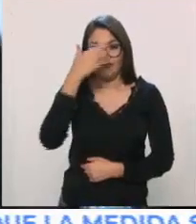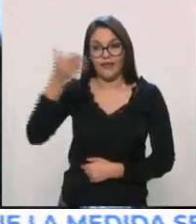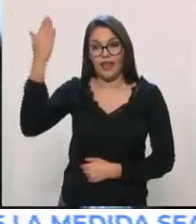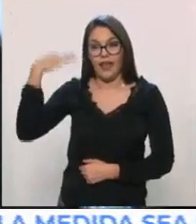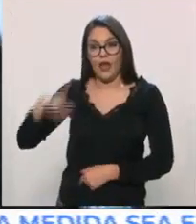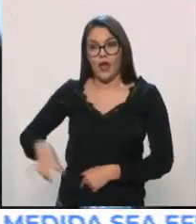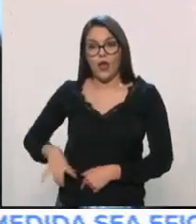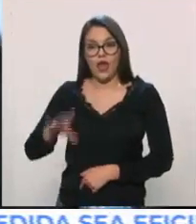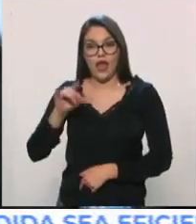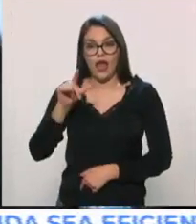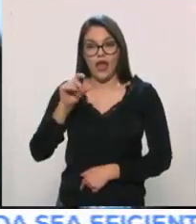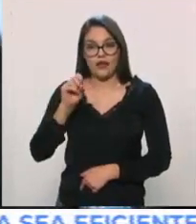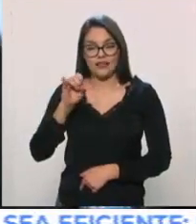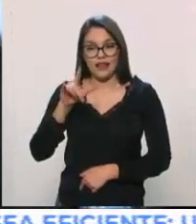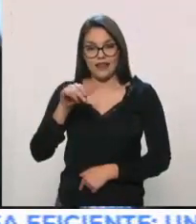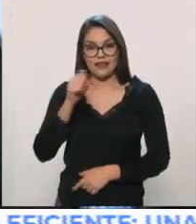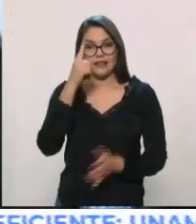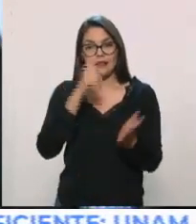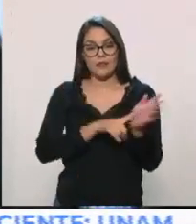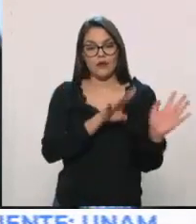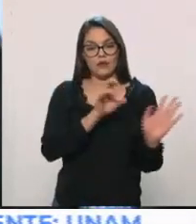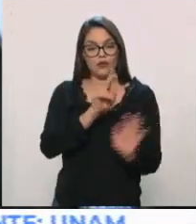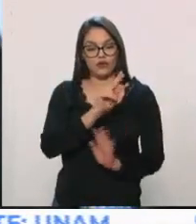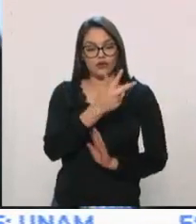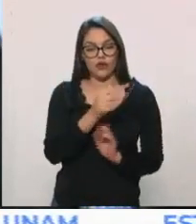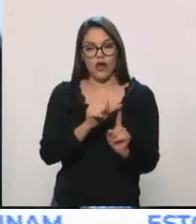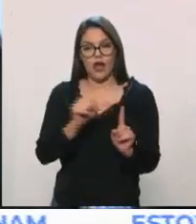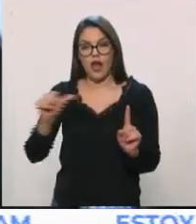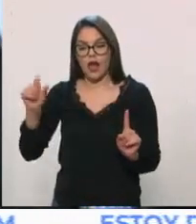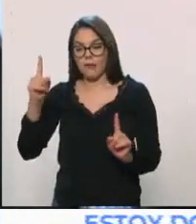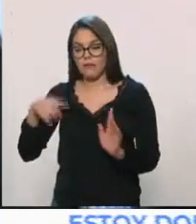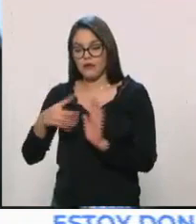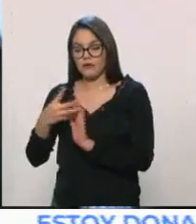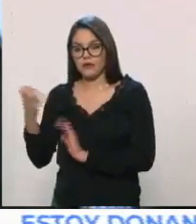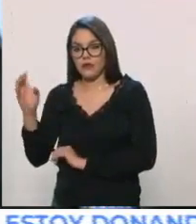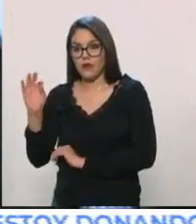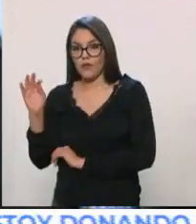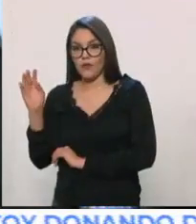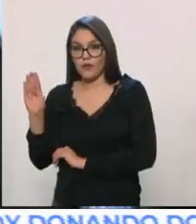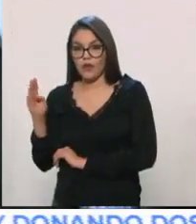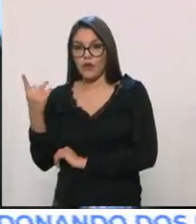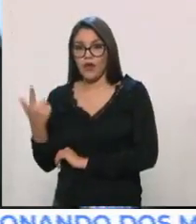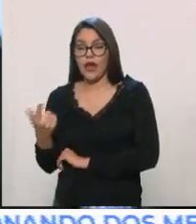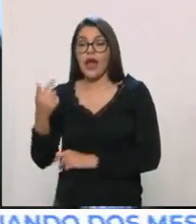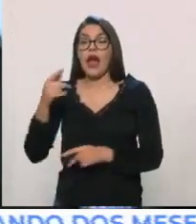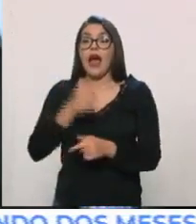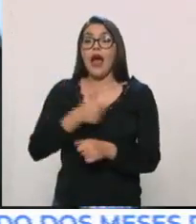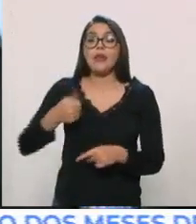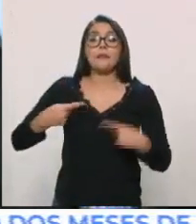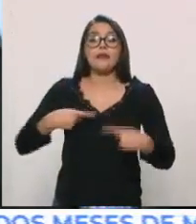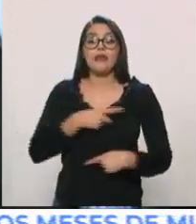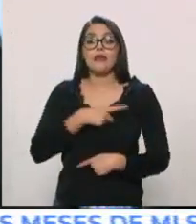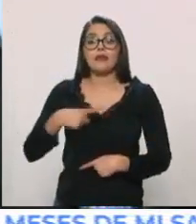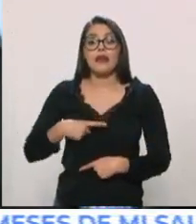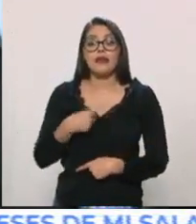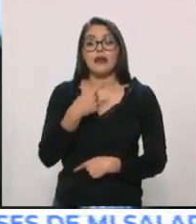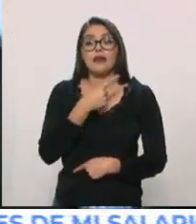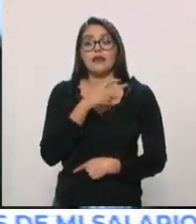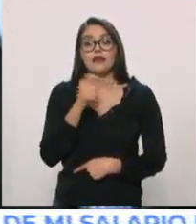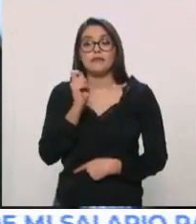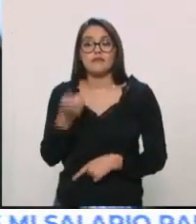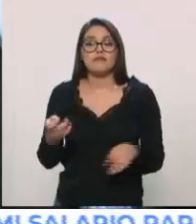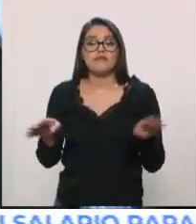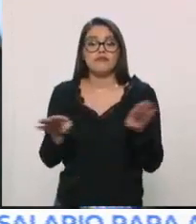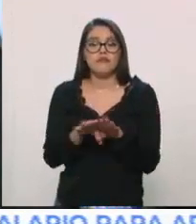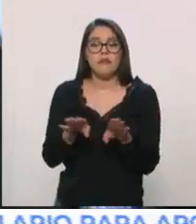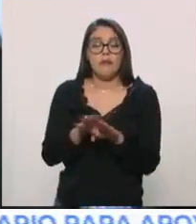de 1988 a 1994, cada mexicano debía 7,000 pesos, pues la deuda superaba apenas los 110,000 millones